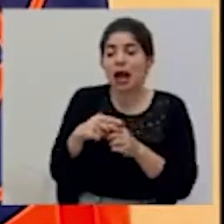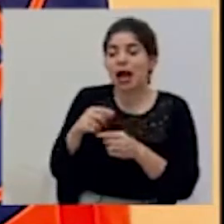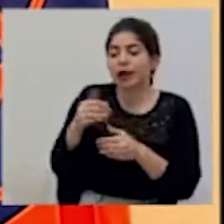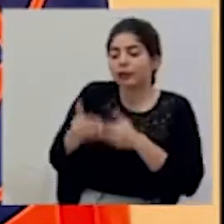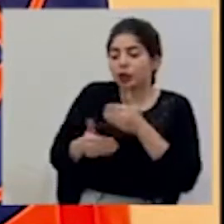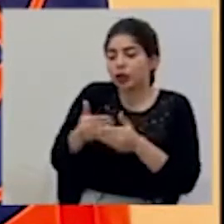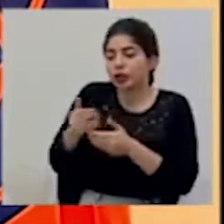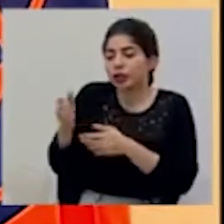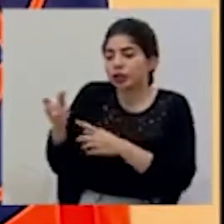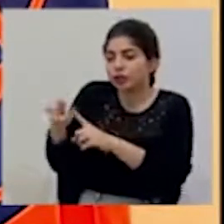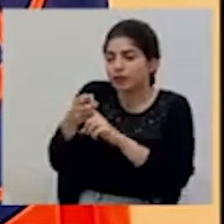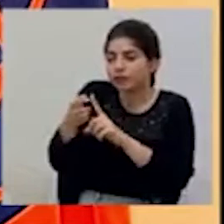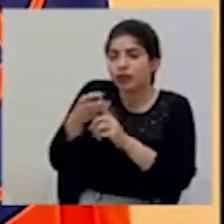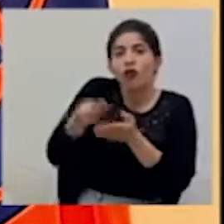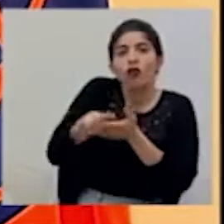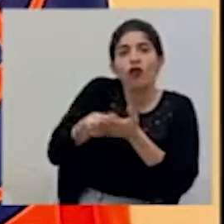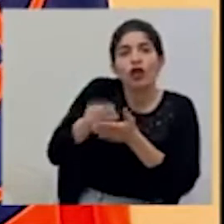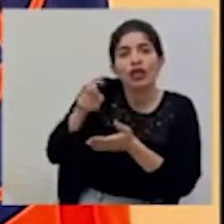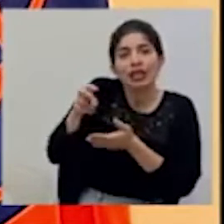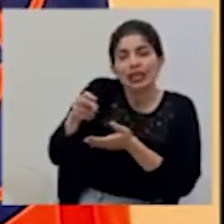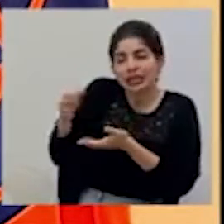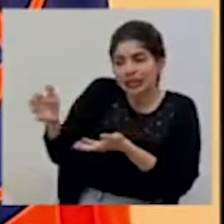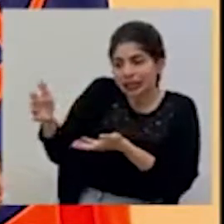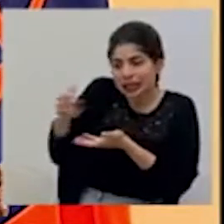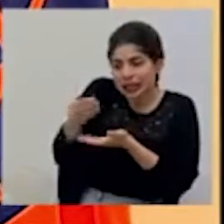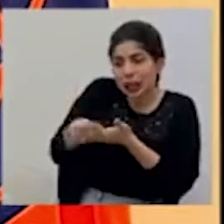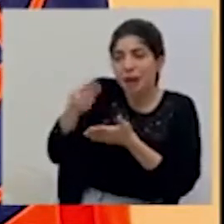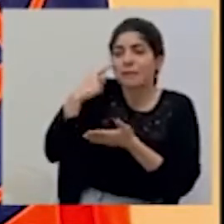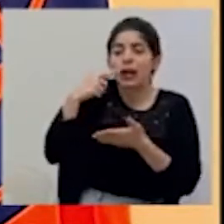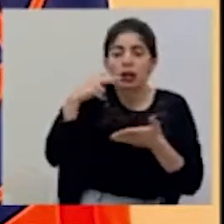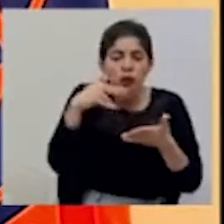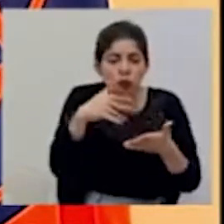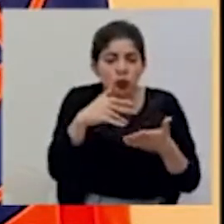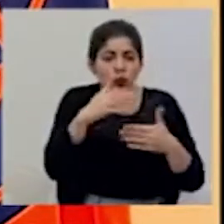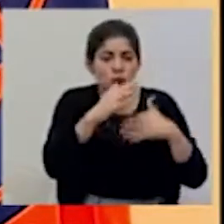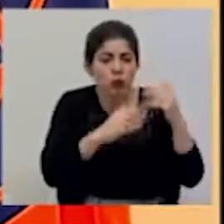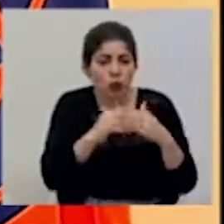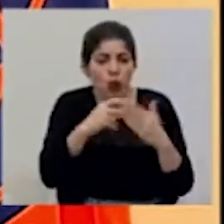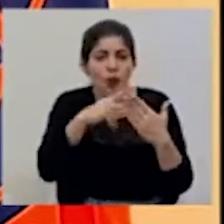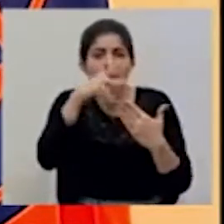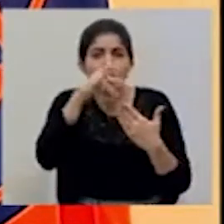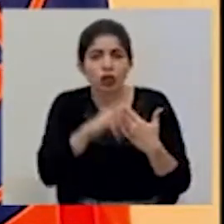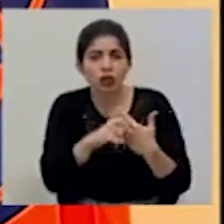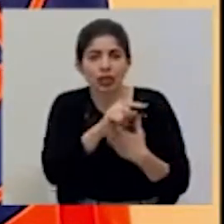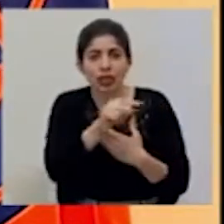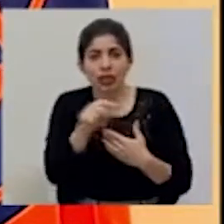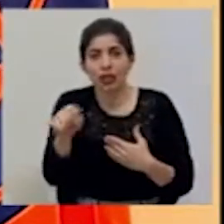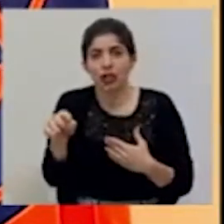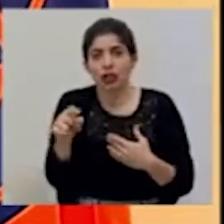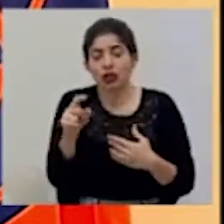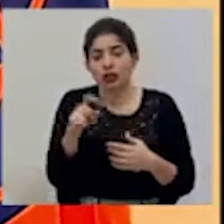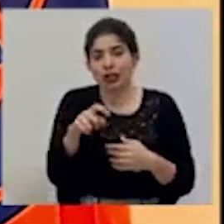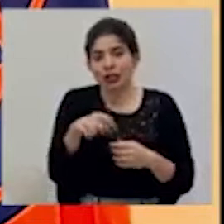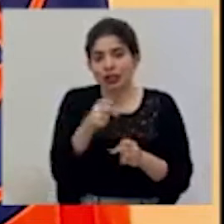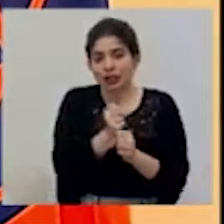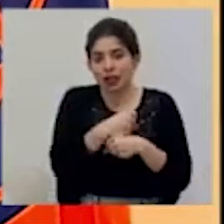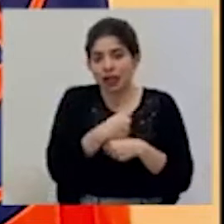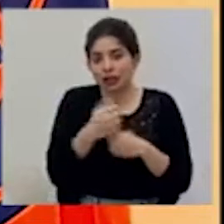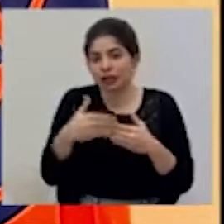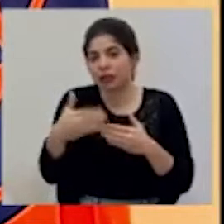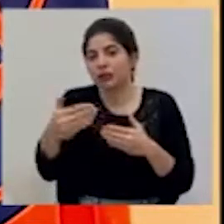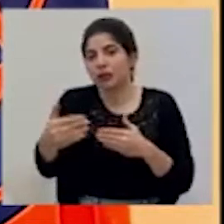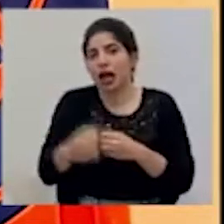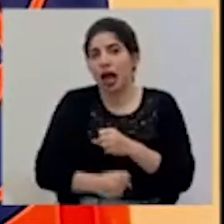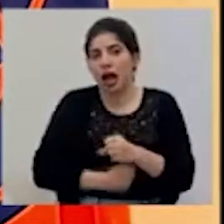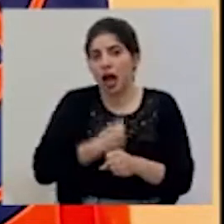para desarrollar los estudios, las obras, los proyectos que se podrán estar desarrollando en los próximos